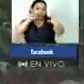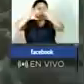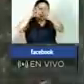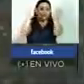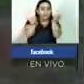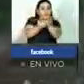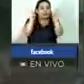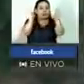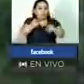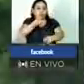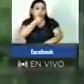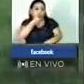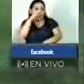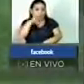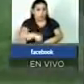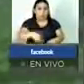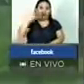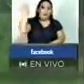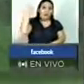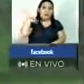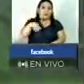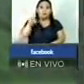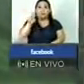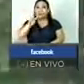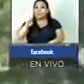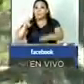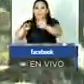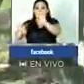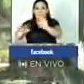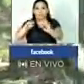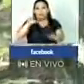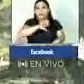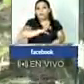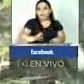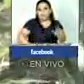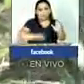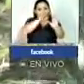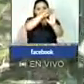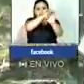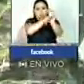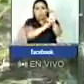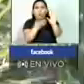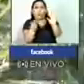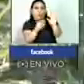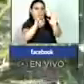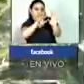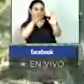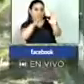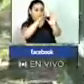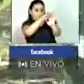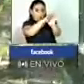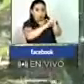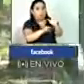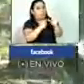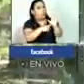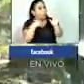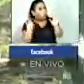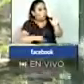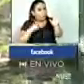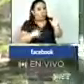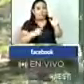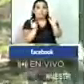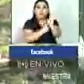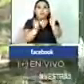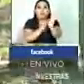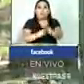Alimentaria, El Salvador en el 2019 se posicionó entre los 35 países que presentaron un grave problema